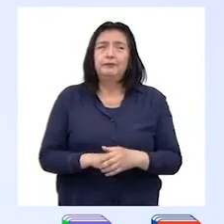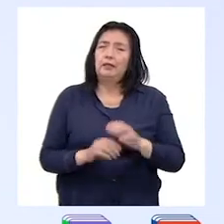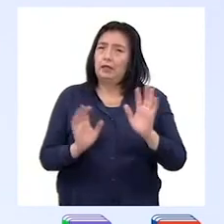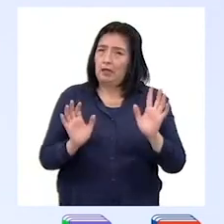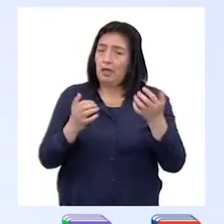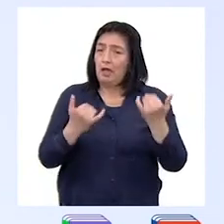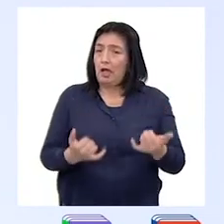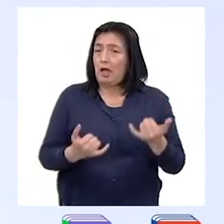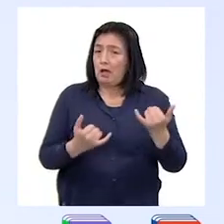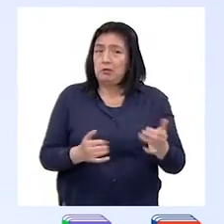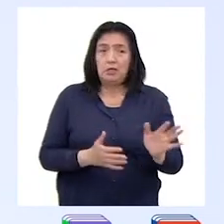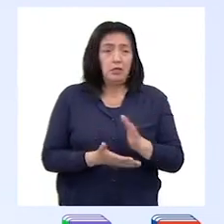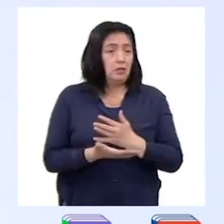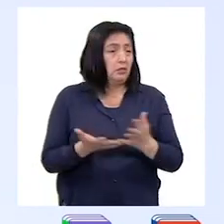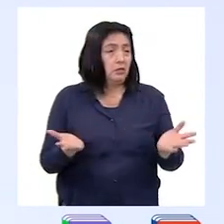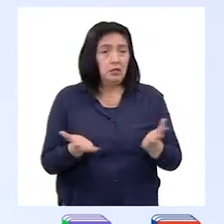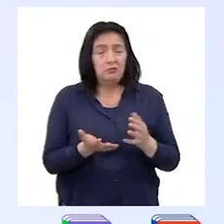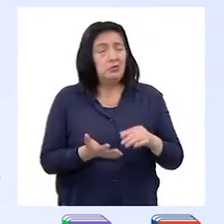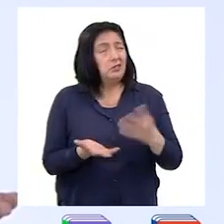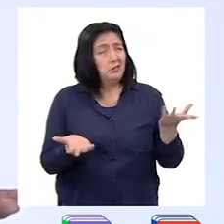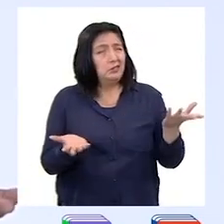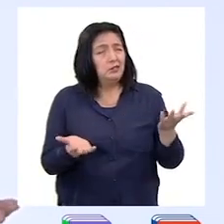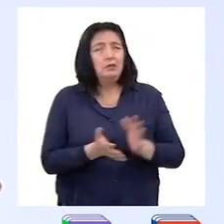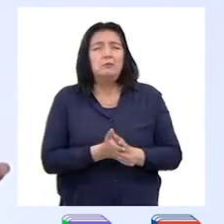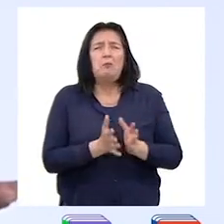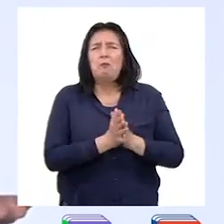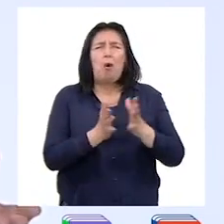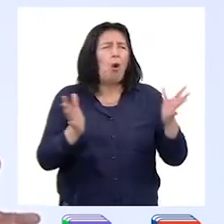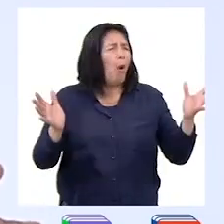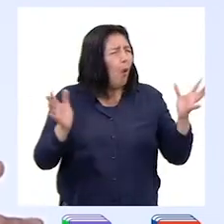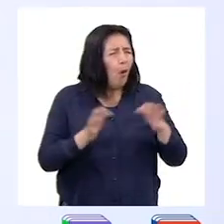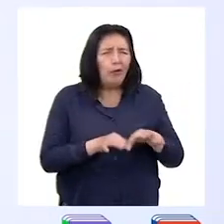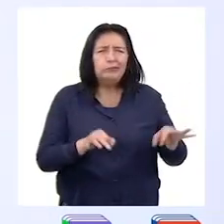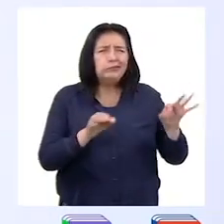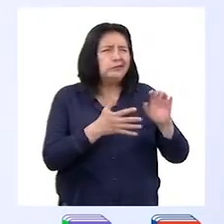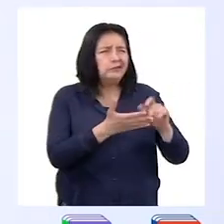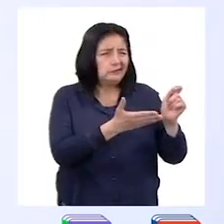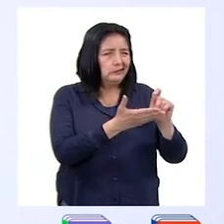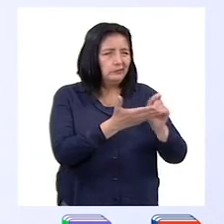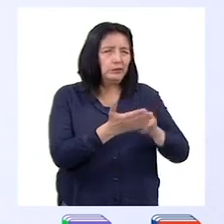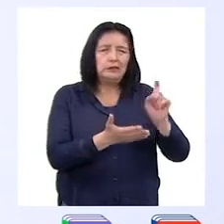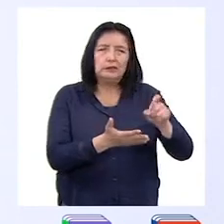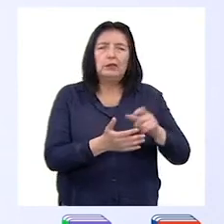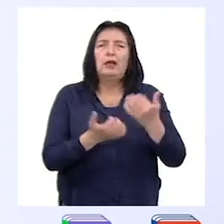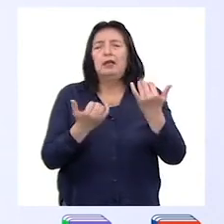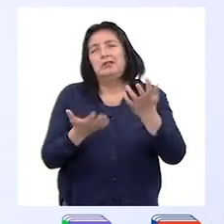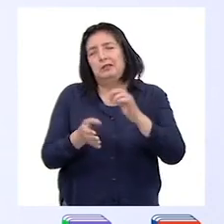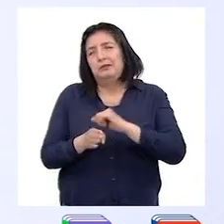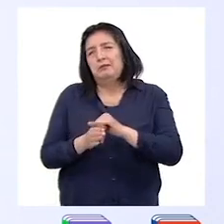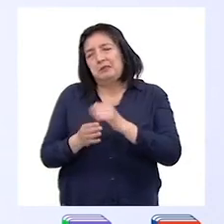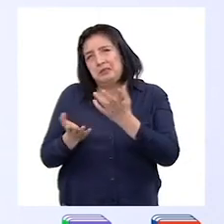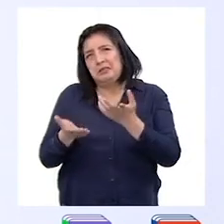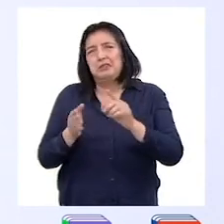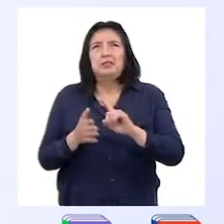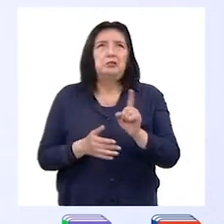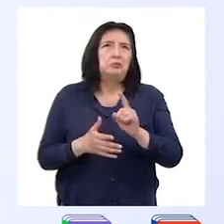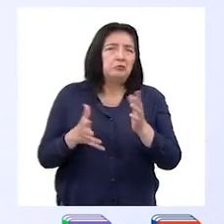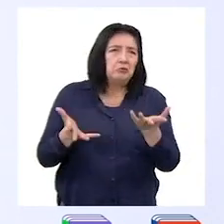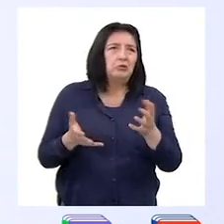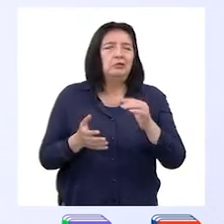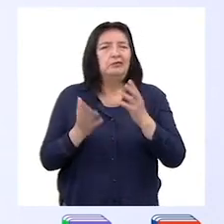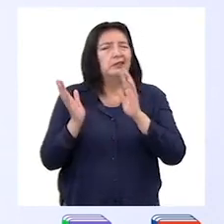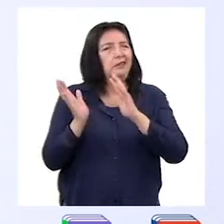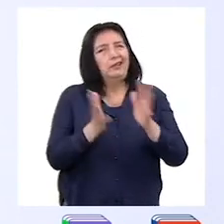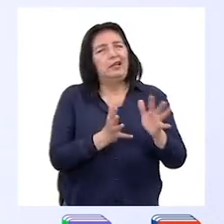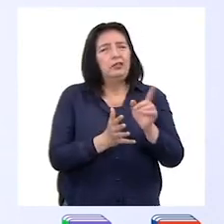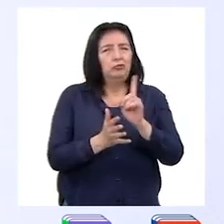bien ahora ya no es tan indispensable escribir cartas por necesidad, es una práctica que no deberíamos